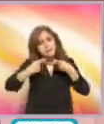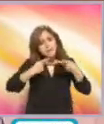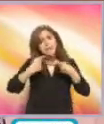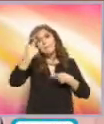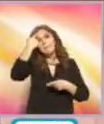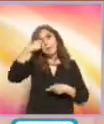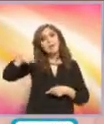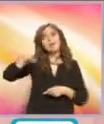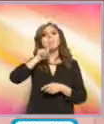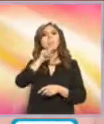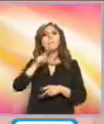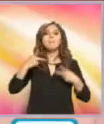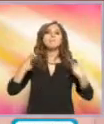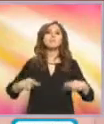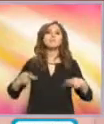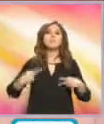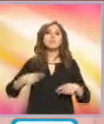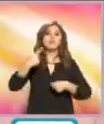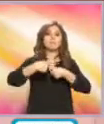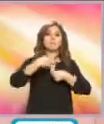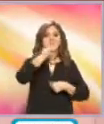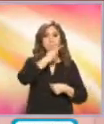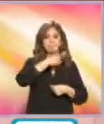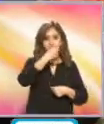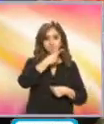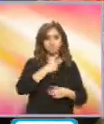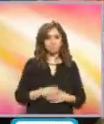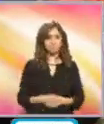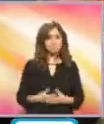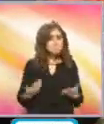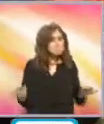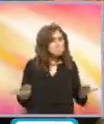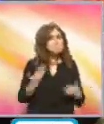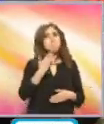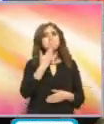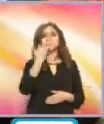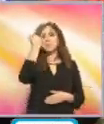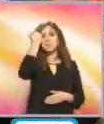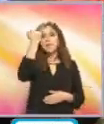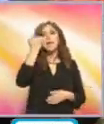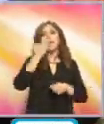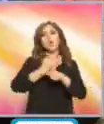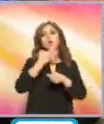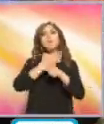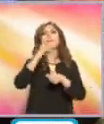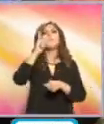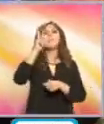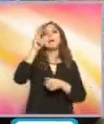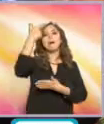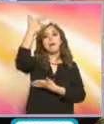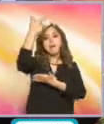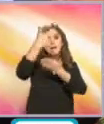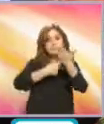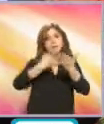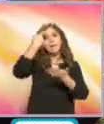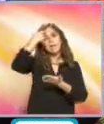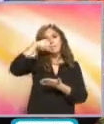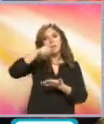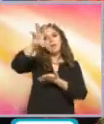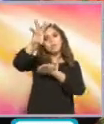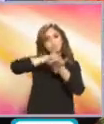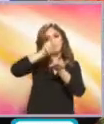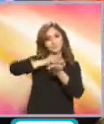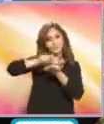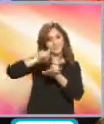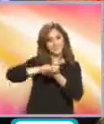las personas que viven con diabetes. Oye, qué maravilla. Entonces, ¿qué te parece si empezamos con los ingredientes para Vámonos primero. tener